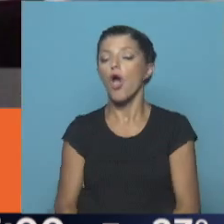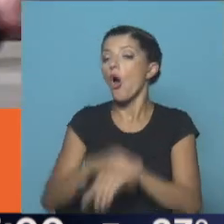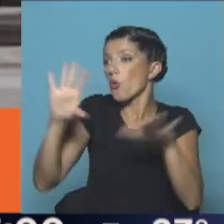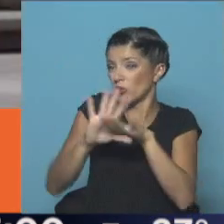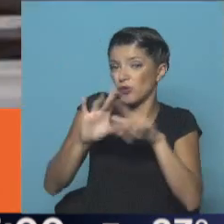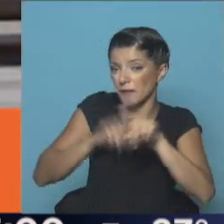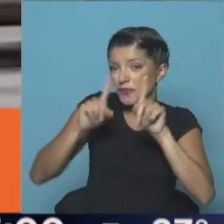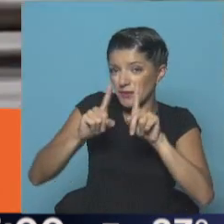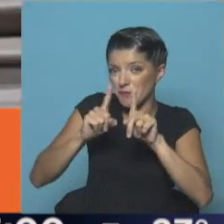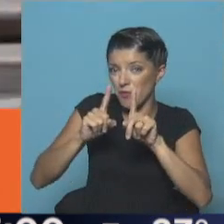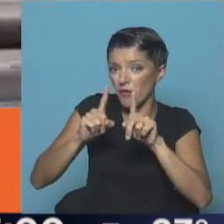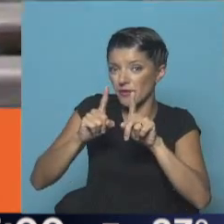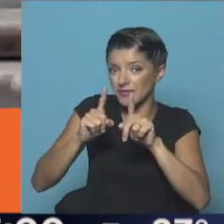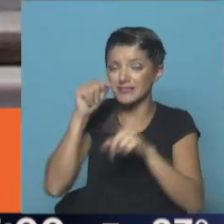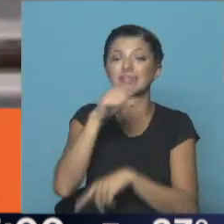Brexit no es